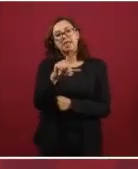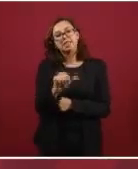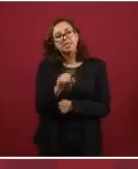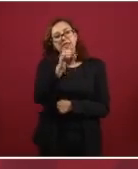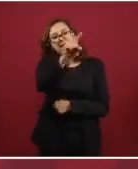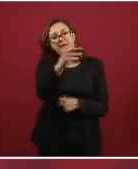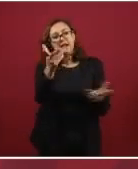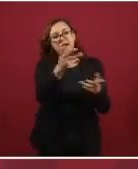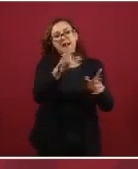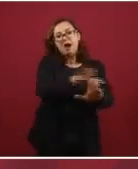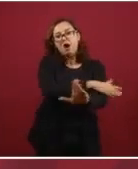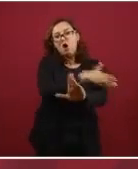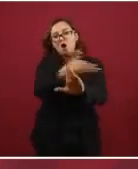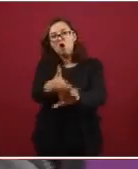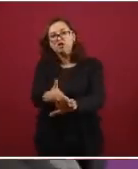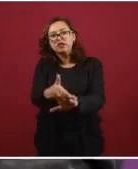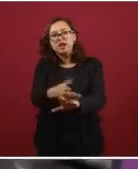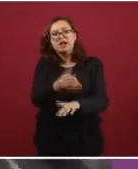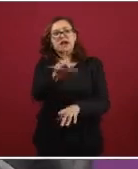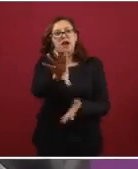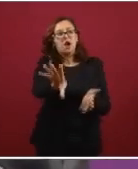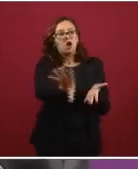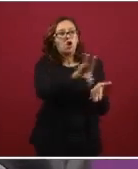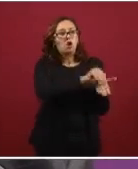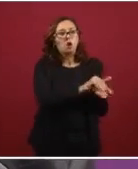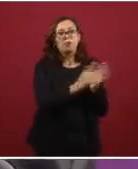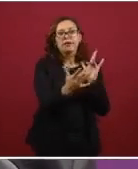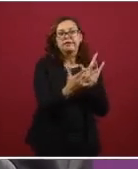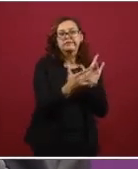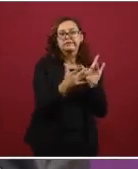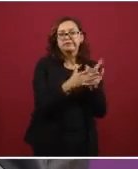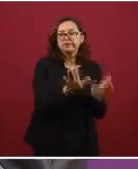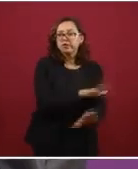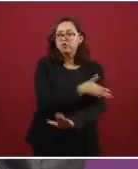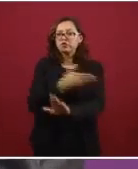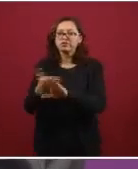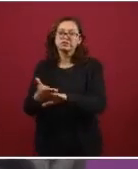tienen una comunicación con el fin de